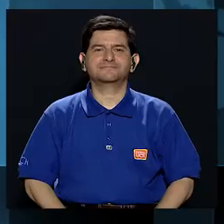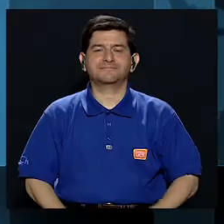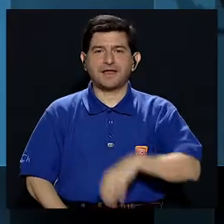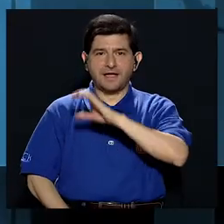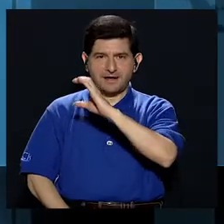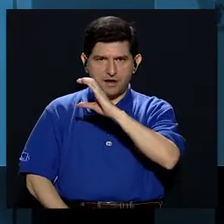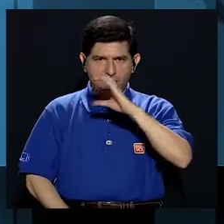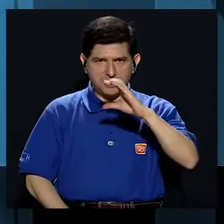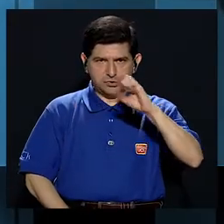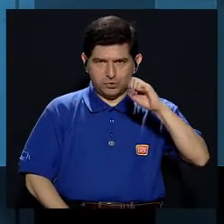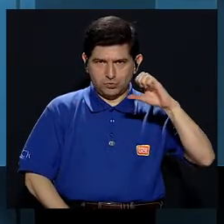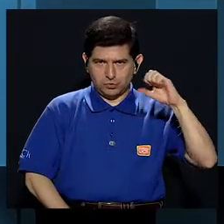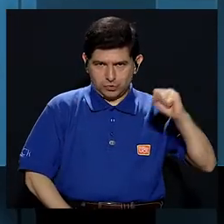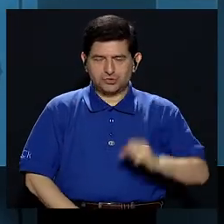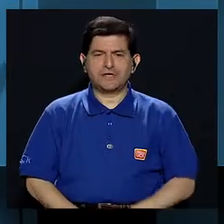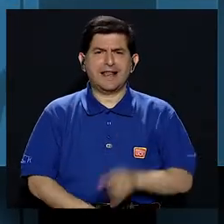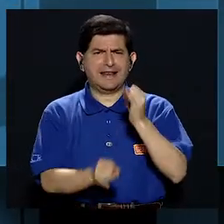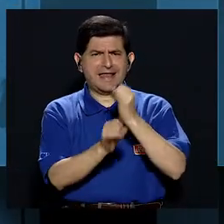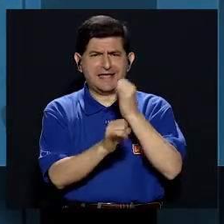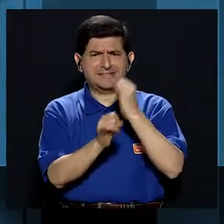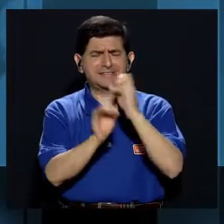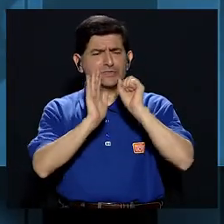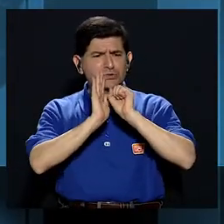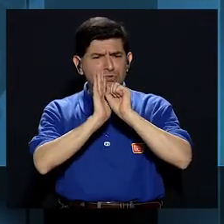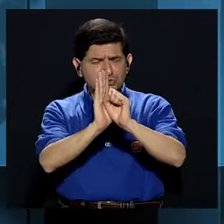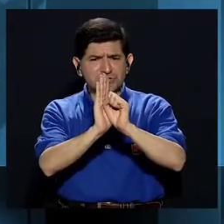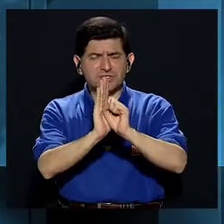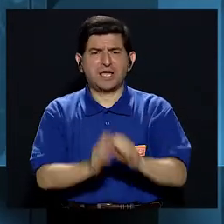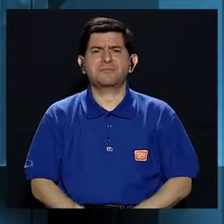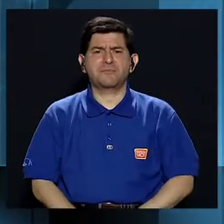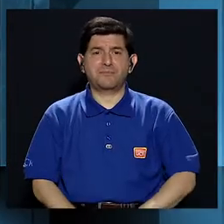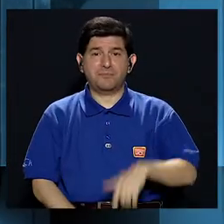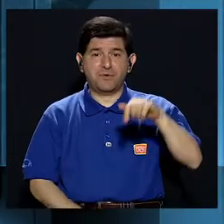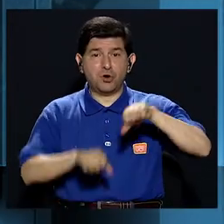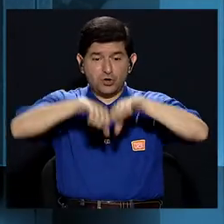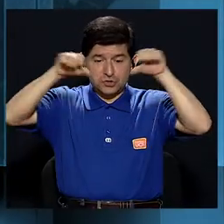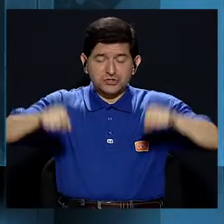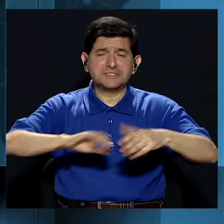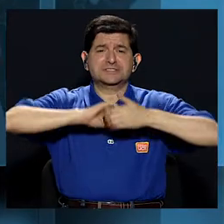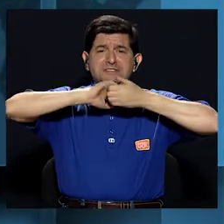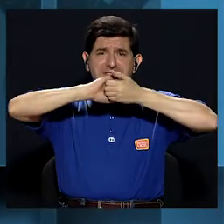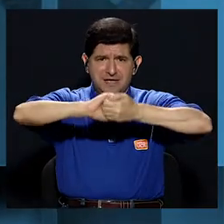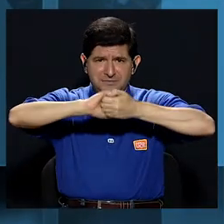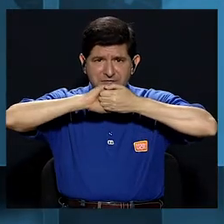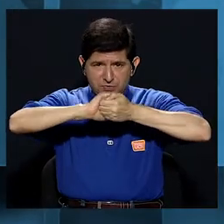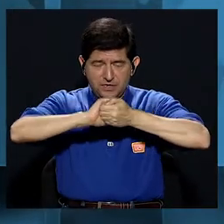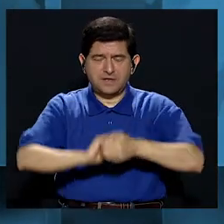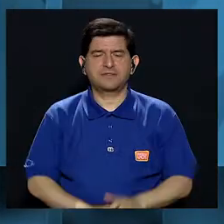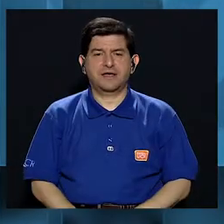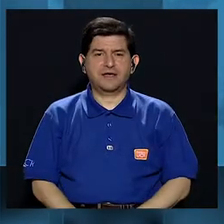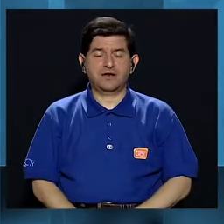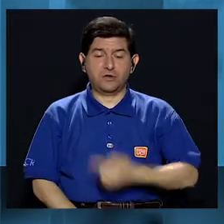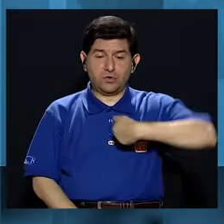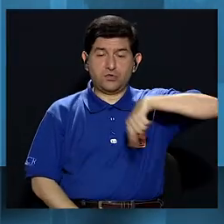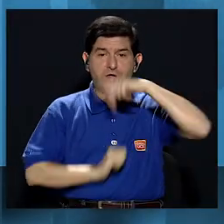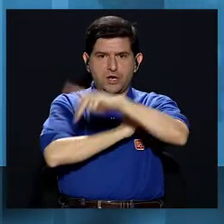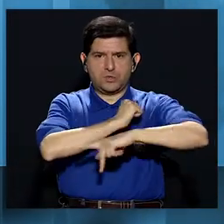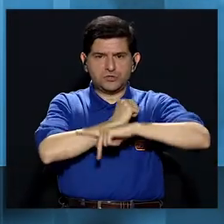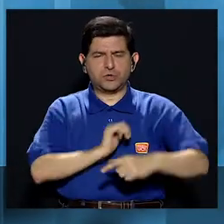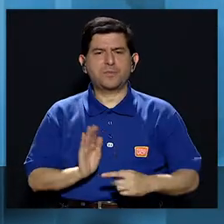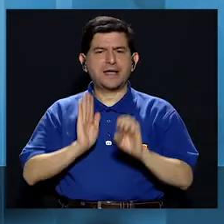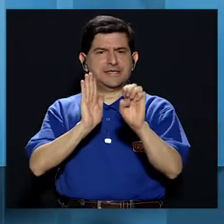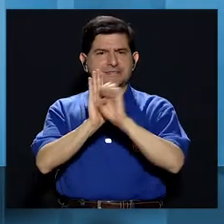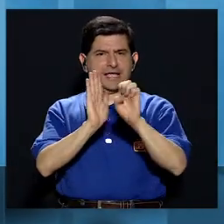La Caja Costarricense de Seguro Social es una institución emblemática del sistema solidario que ha hecho de nuestro país